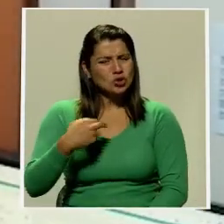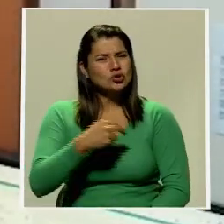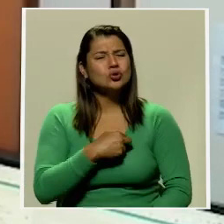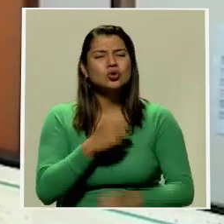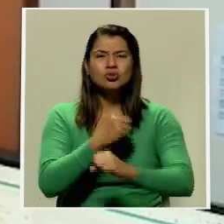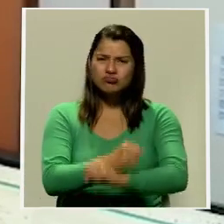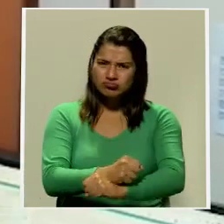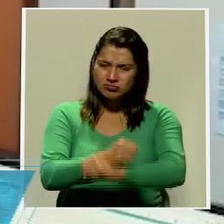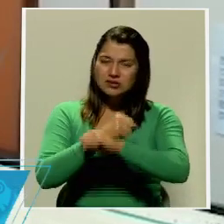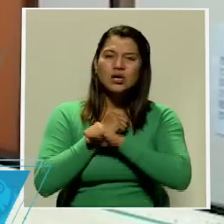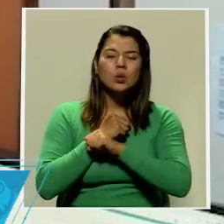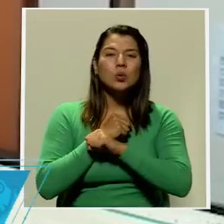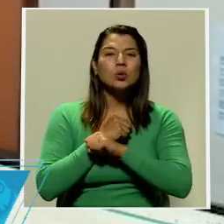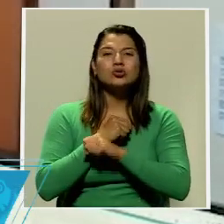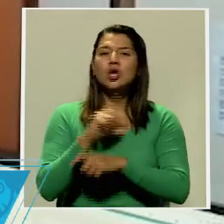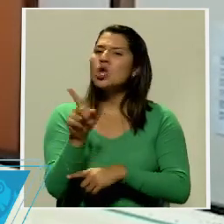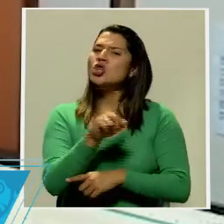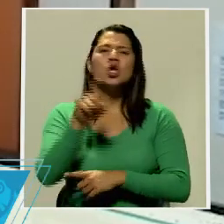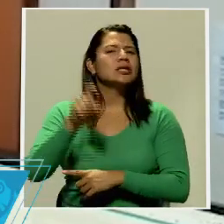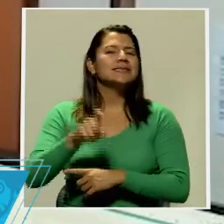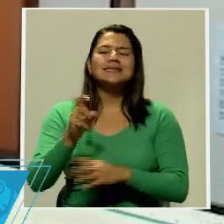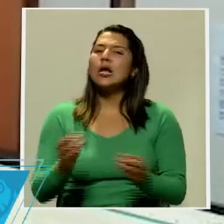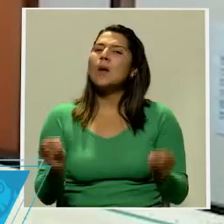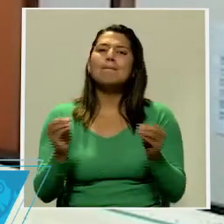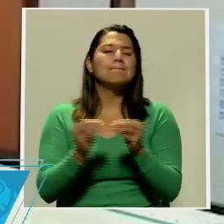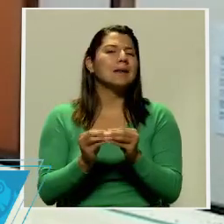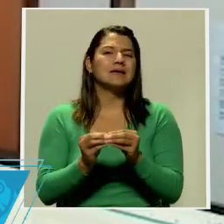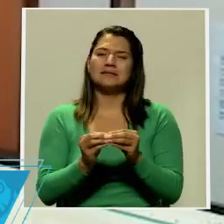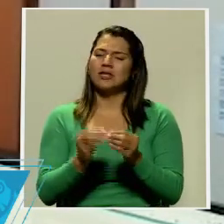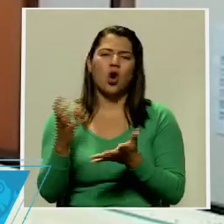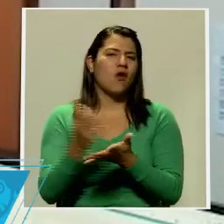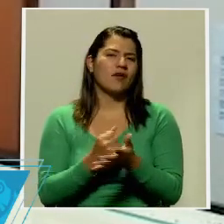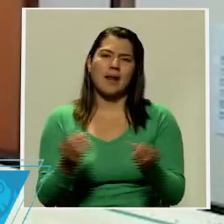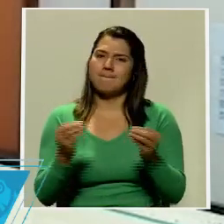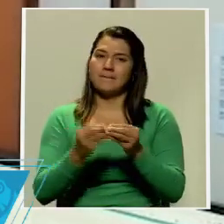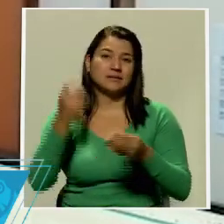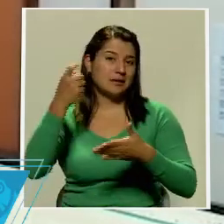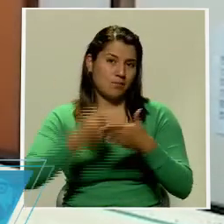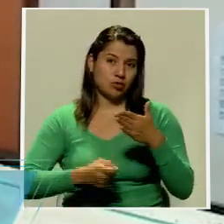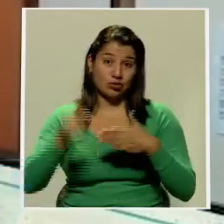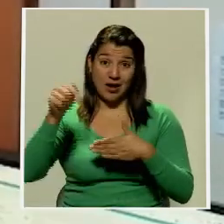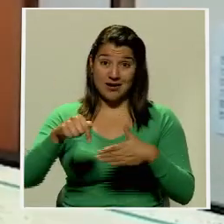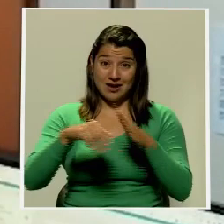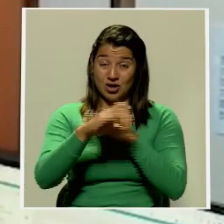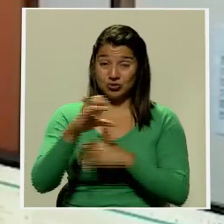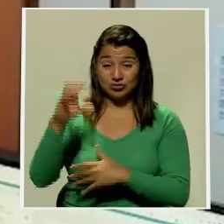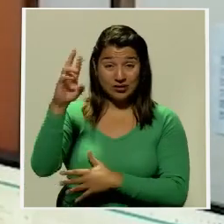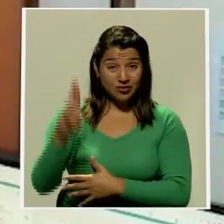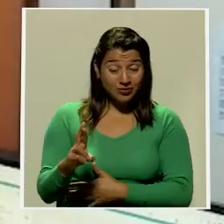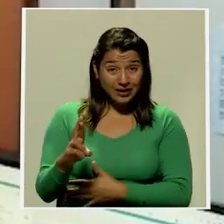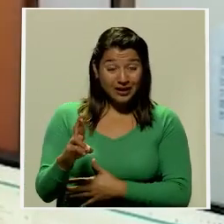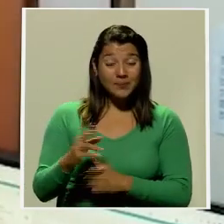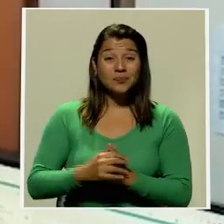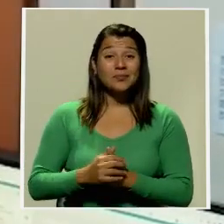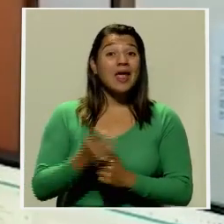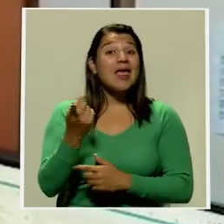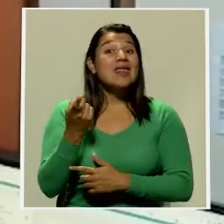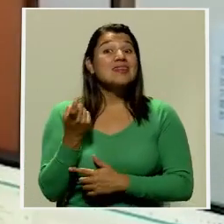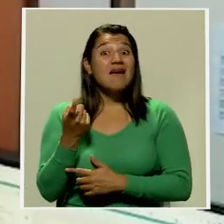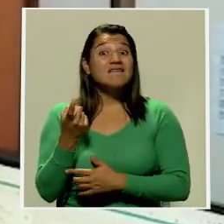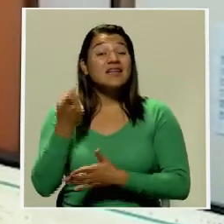que no se ocupan más impuestos en este país. El déficit